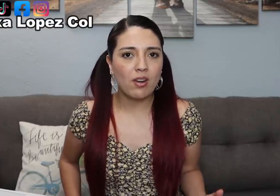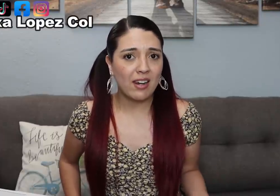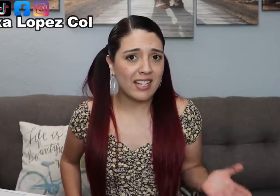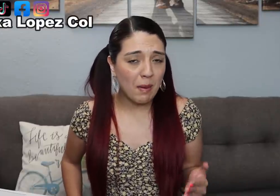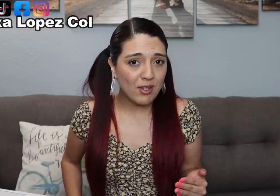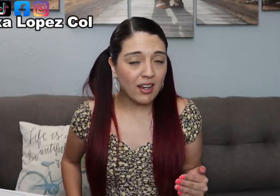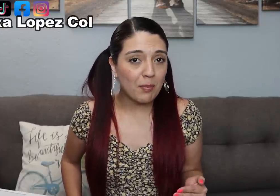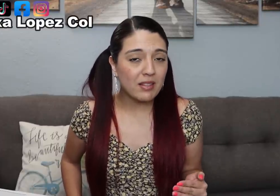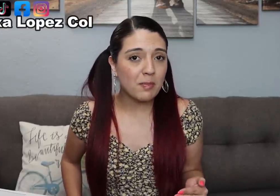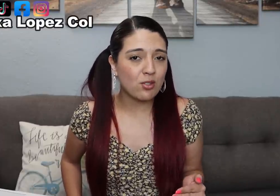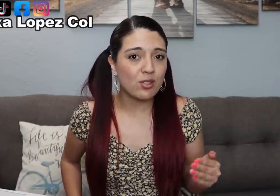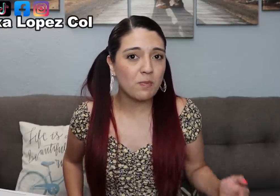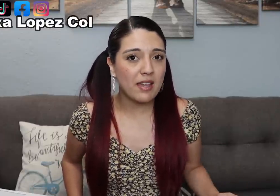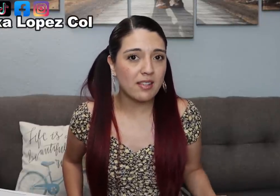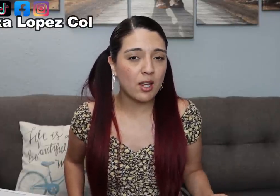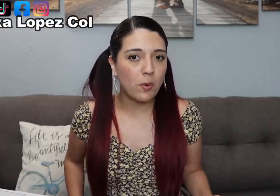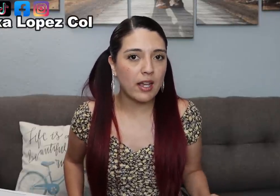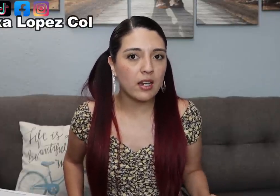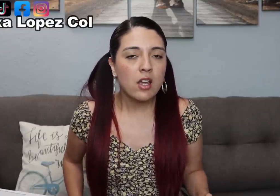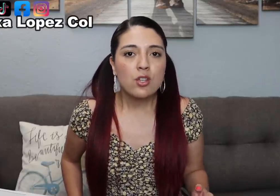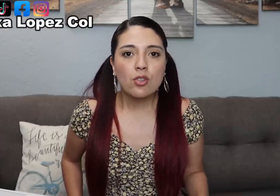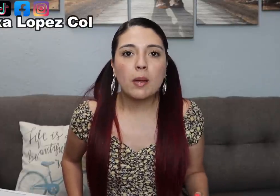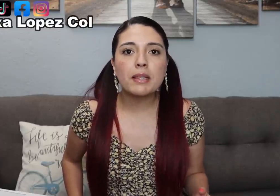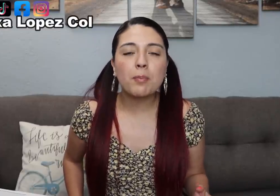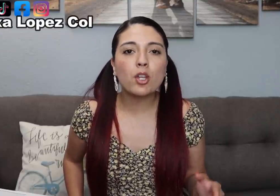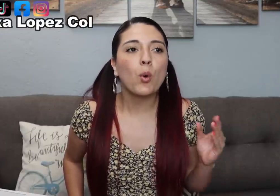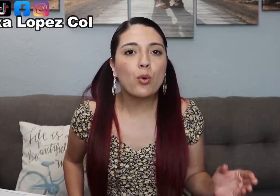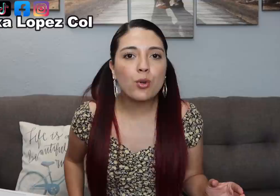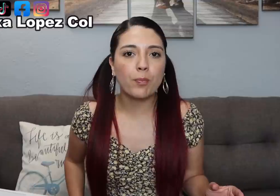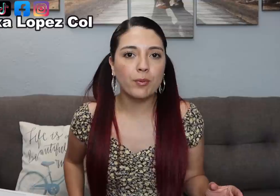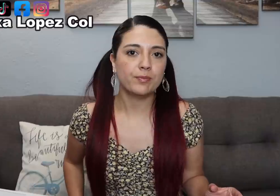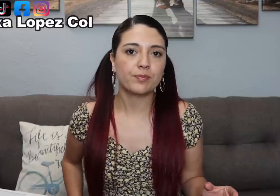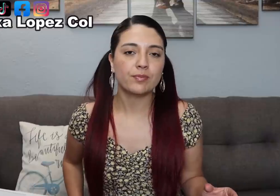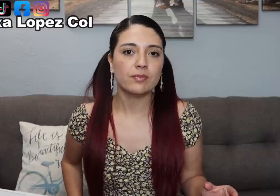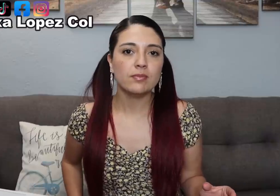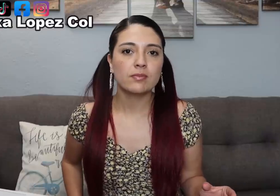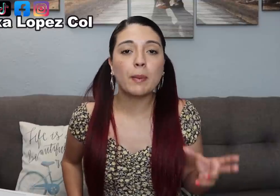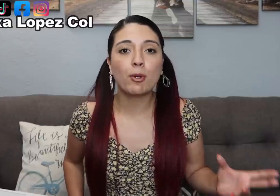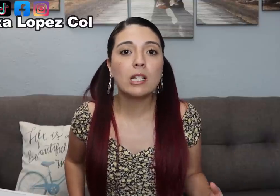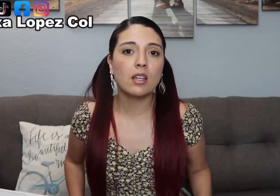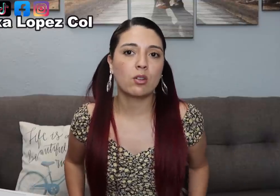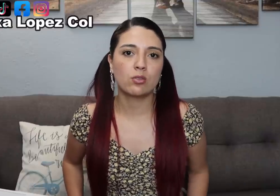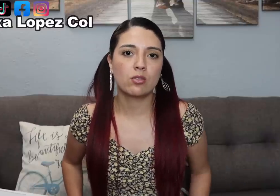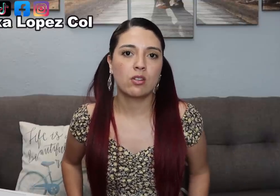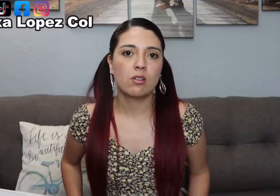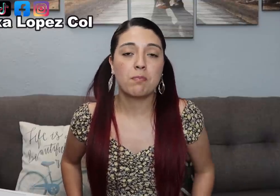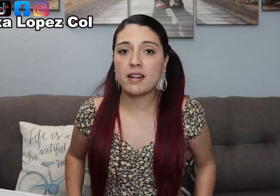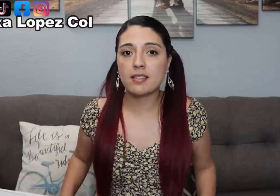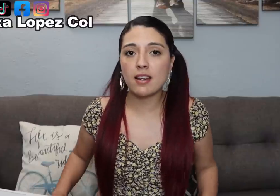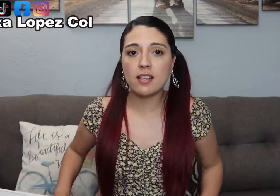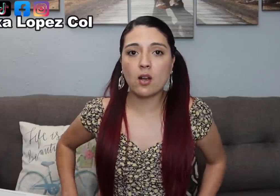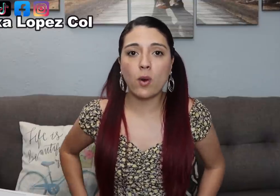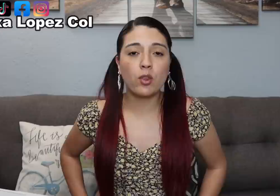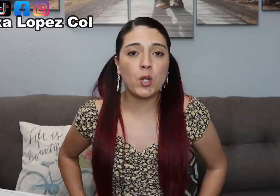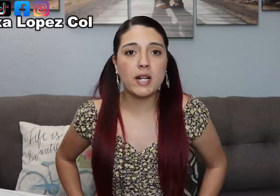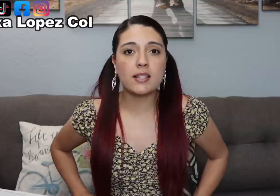sino les vamos a negar la participación a estos países que no van a ir solamente porque un grupo de políticos van a